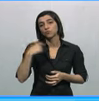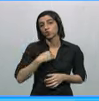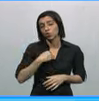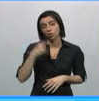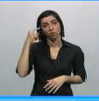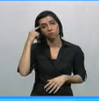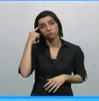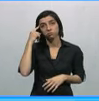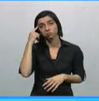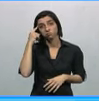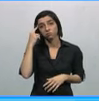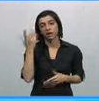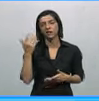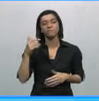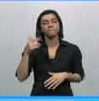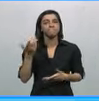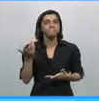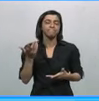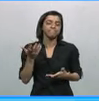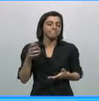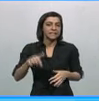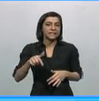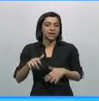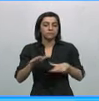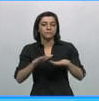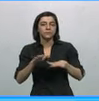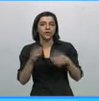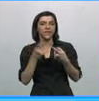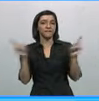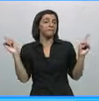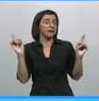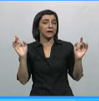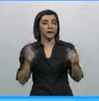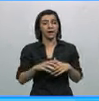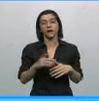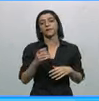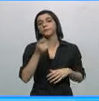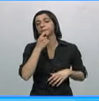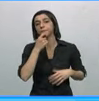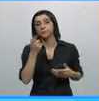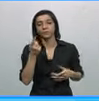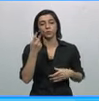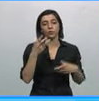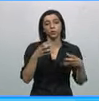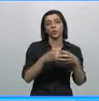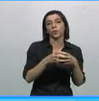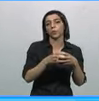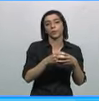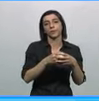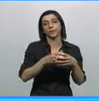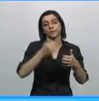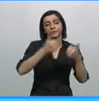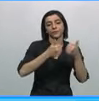no da la verdadera situación, porque por ahí una racha de un equipo que se corta porque le tocó 6 partidos sacar